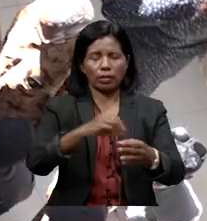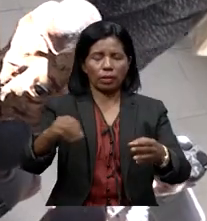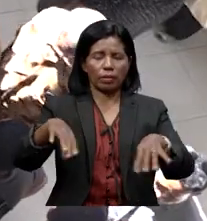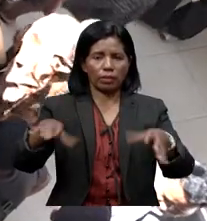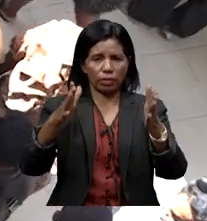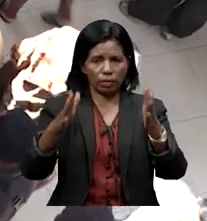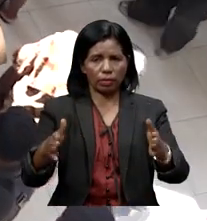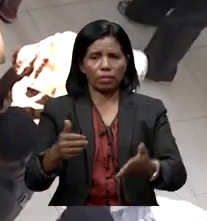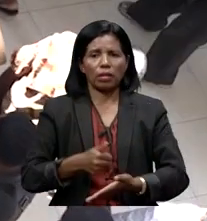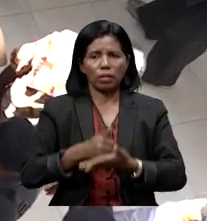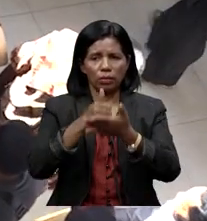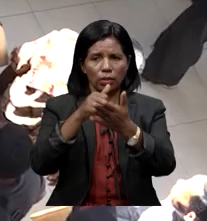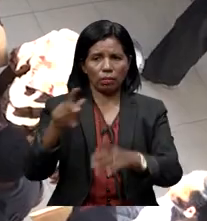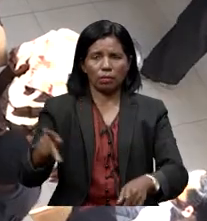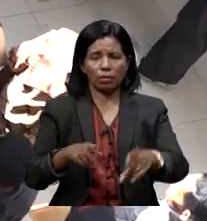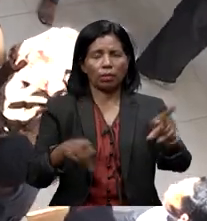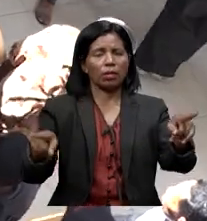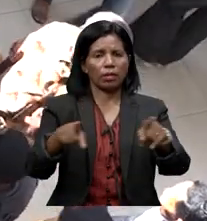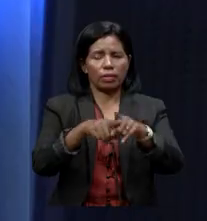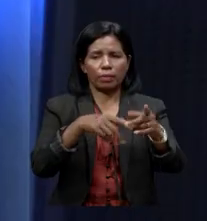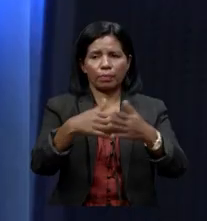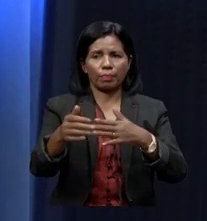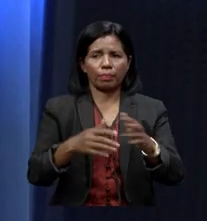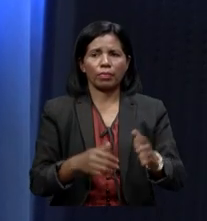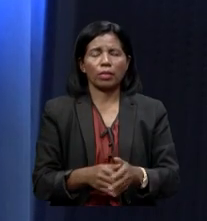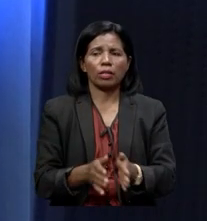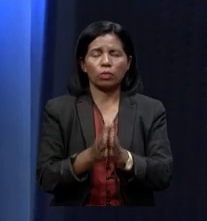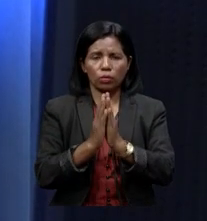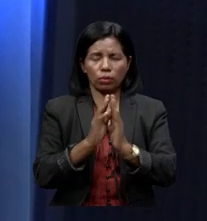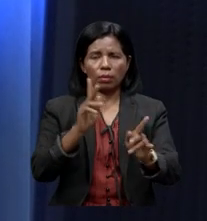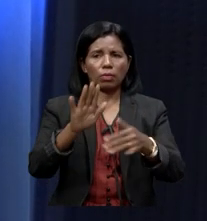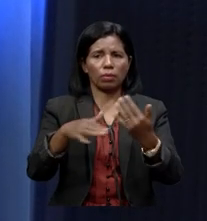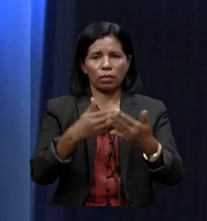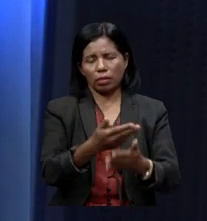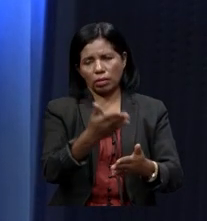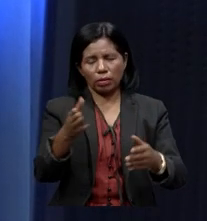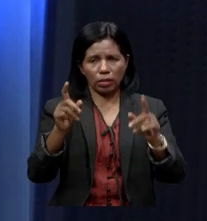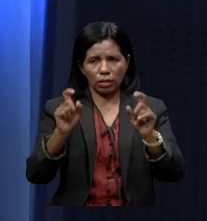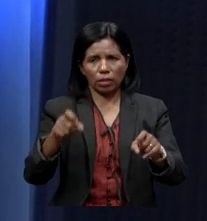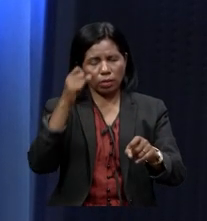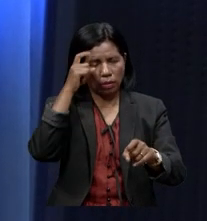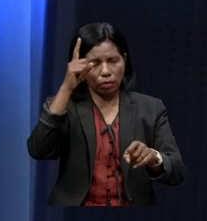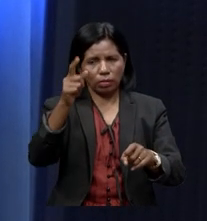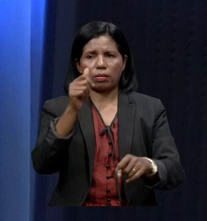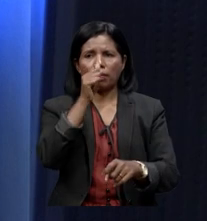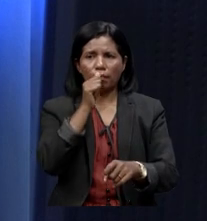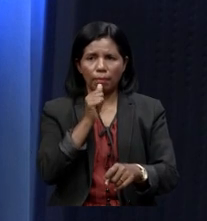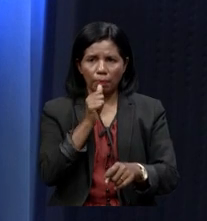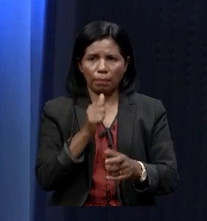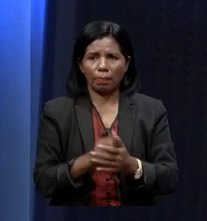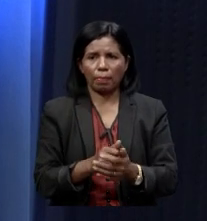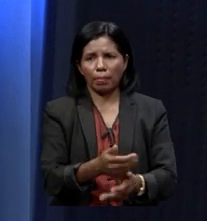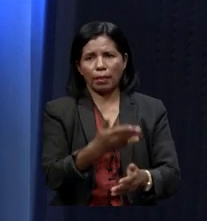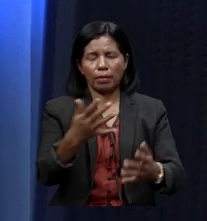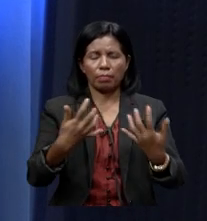bele atende ona público hanesan bai bai. Husuba sidarau se utu y me ten comprende y me calma y ma